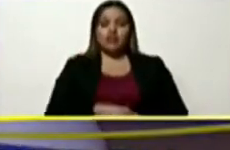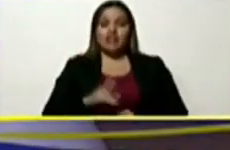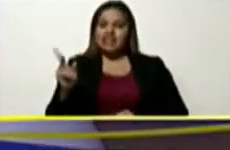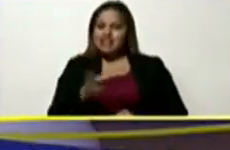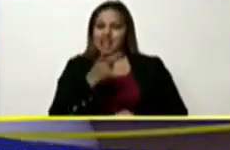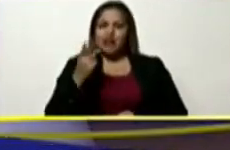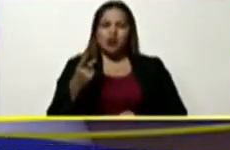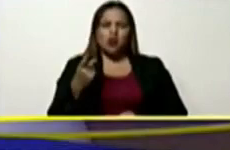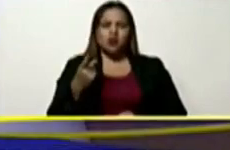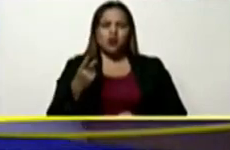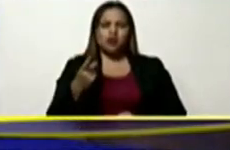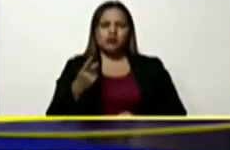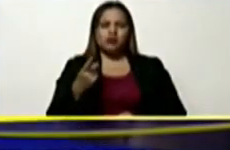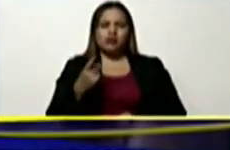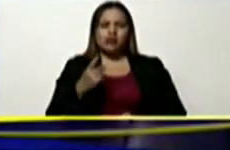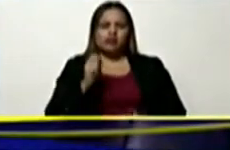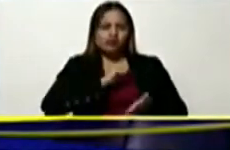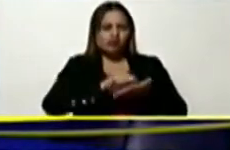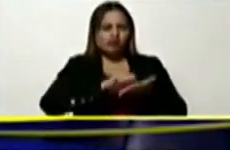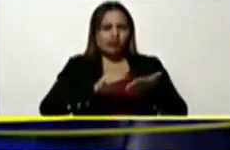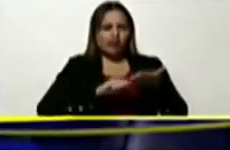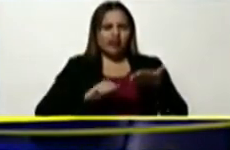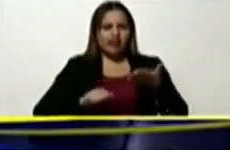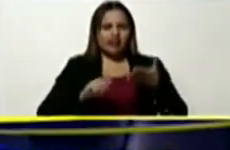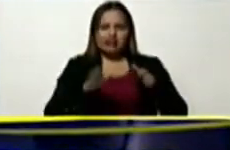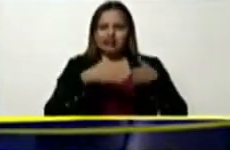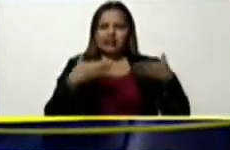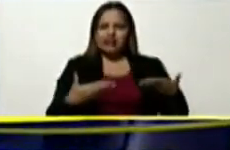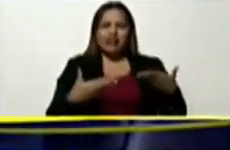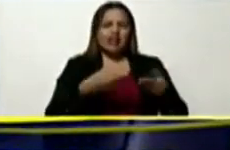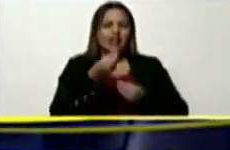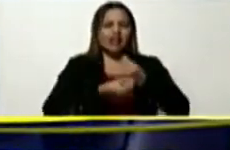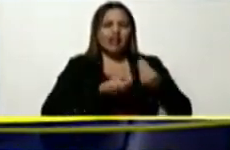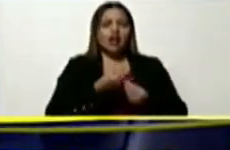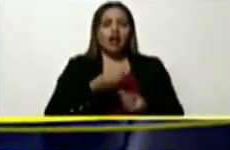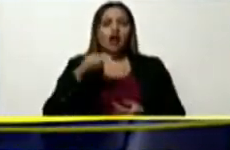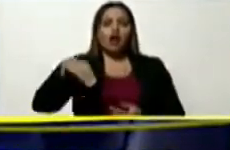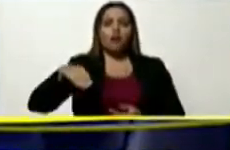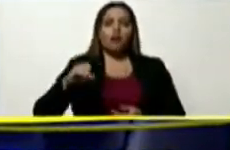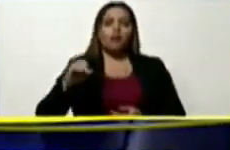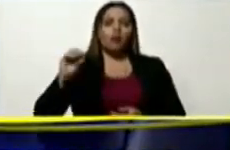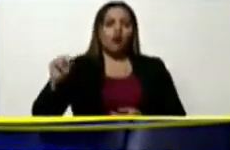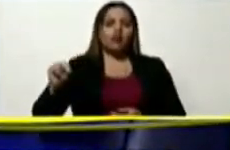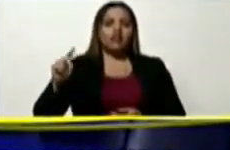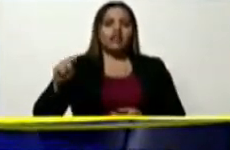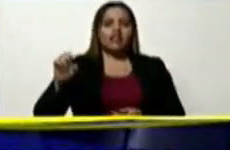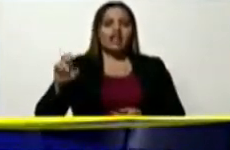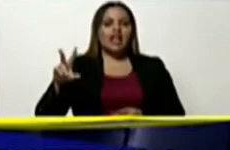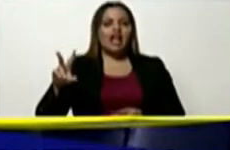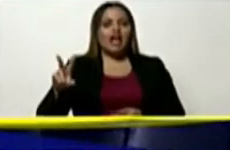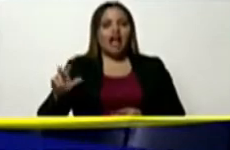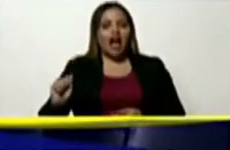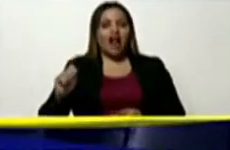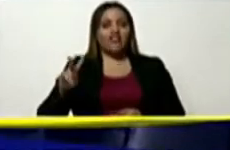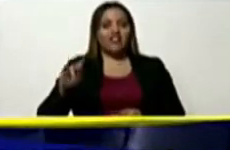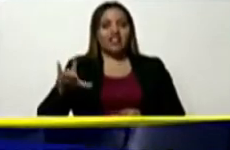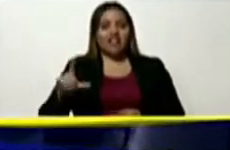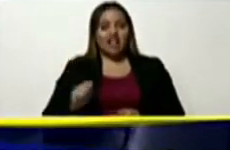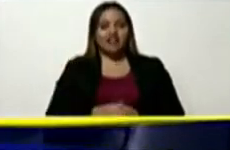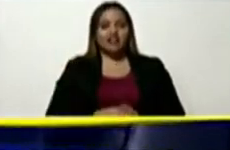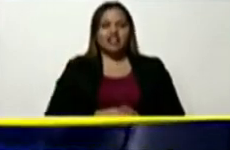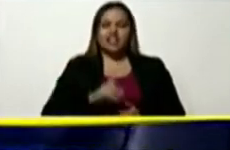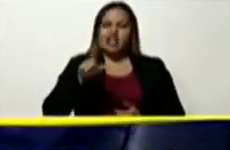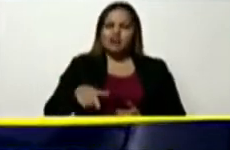segunda antología en Monte Ávila. Así como vamos a tener también al poeta Tarek William Saab, esta vez no con un poemario, sino